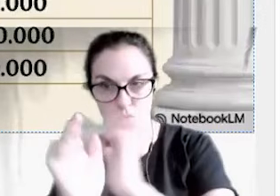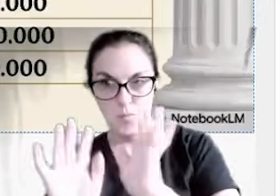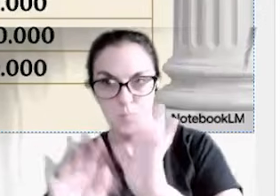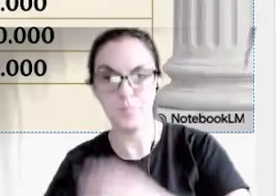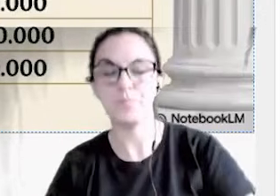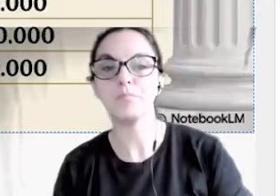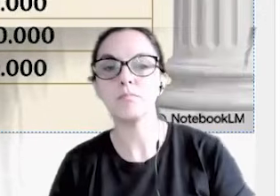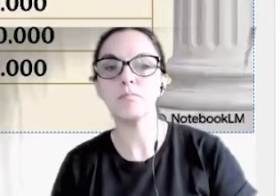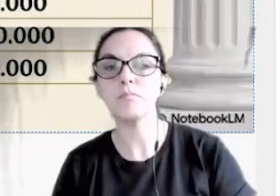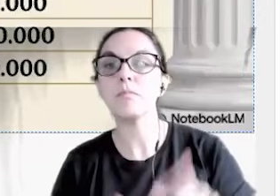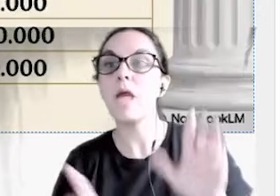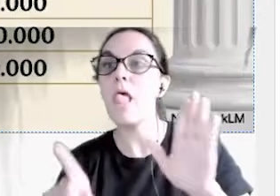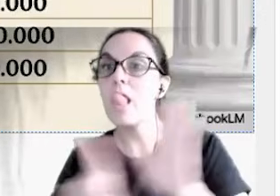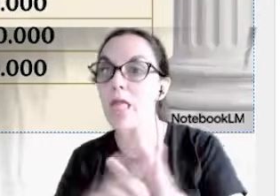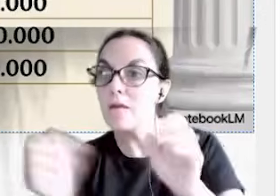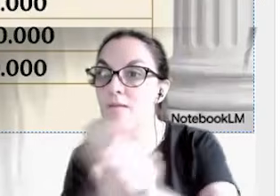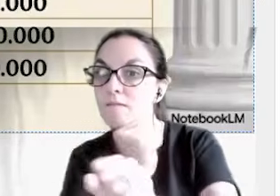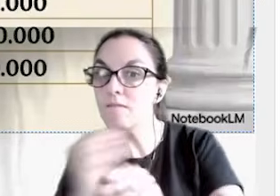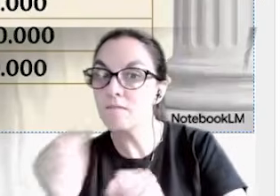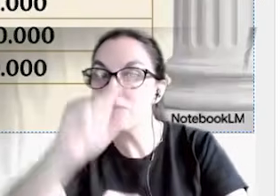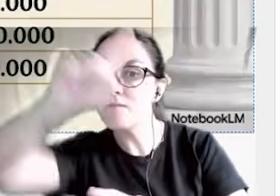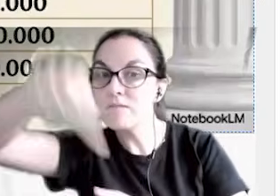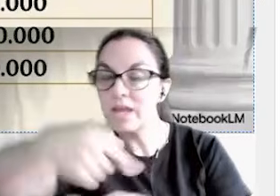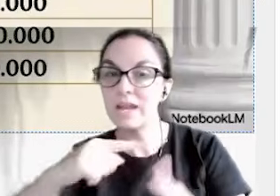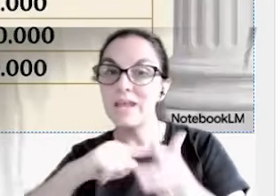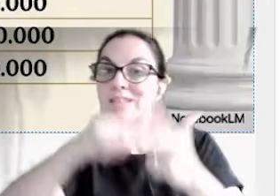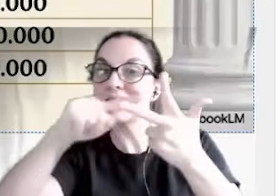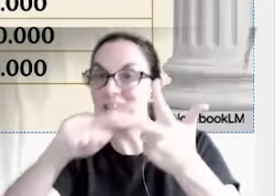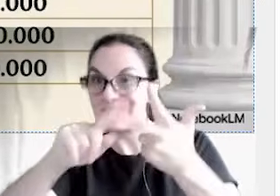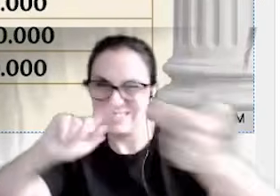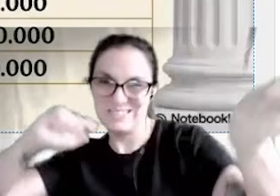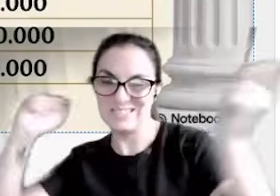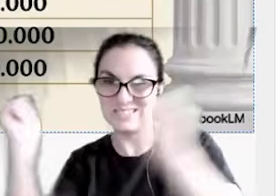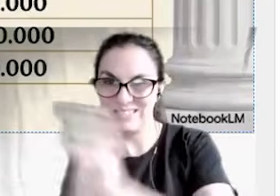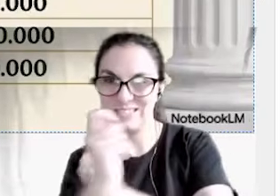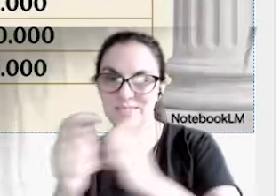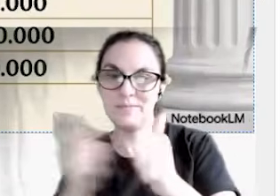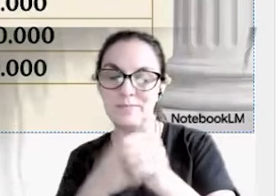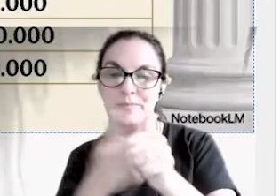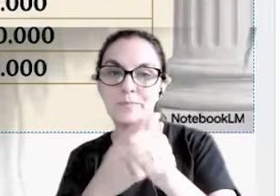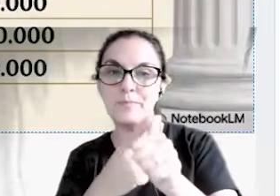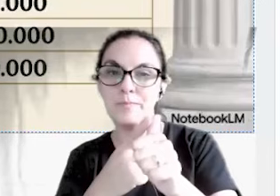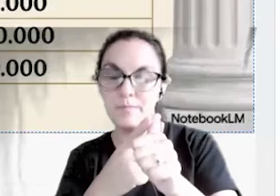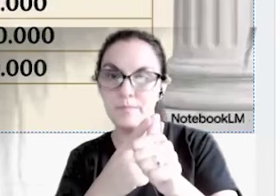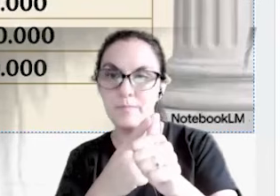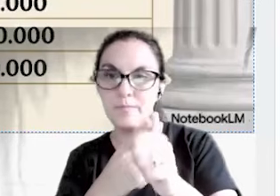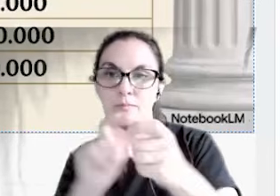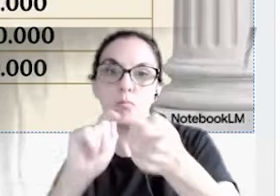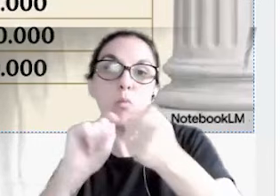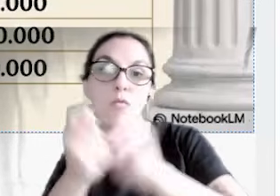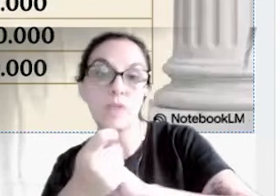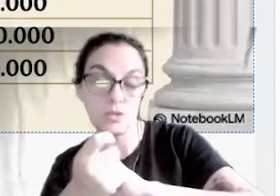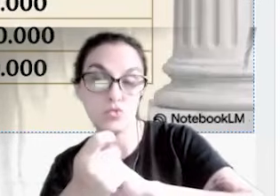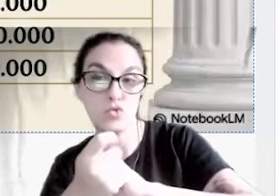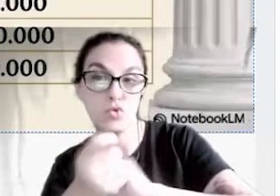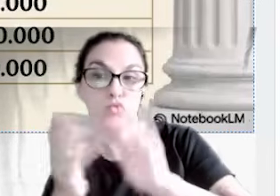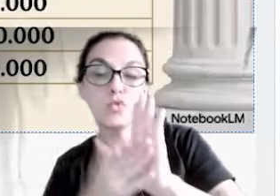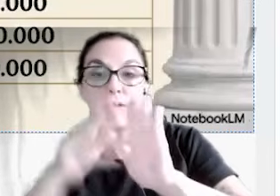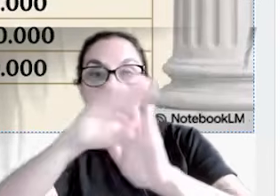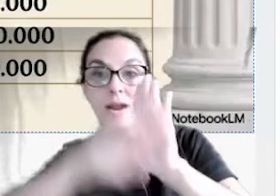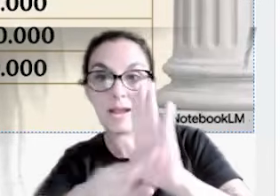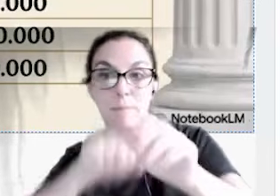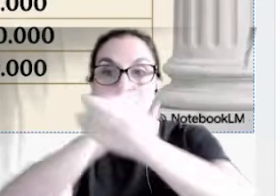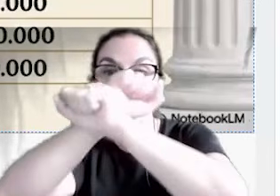sanción de esta ley se producen tres grandes modificaciones. Por un lado, las modificaciones en el régimen penal